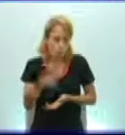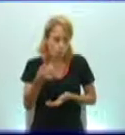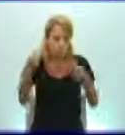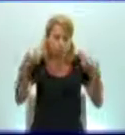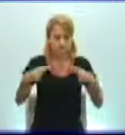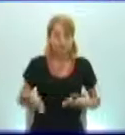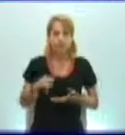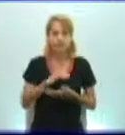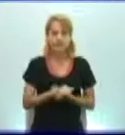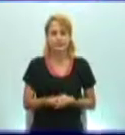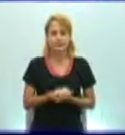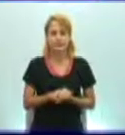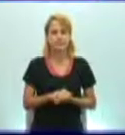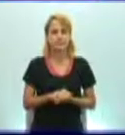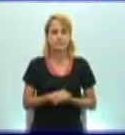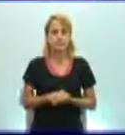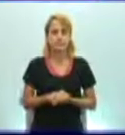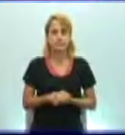salud.